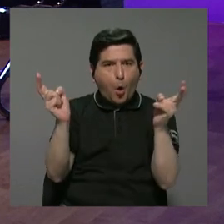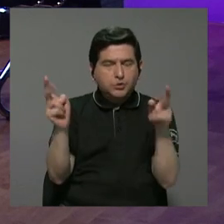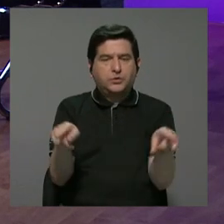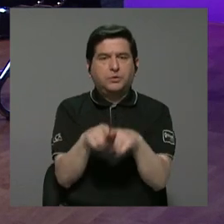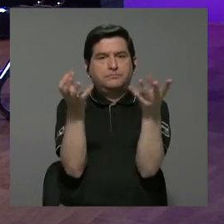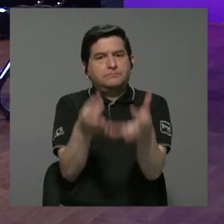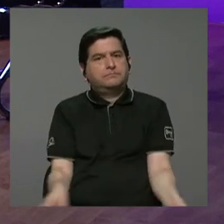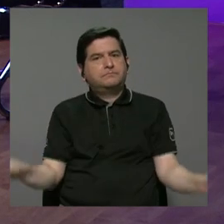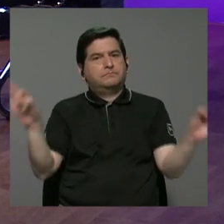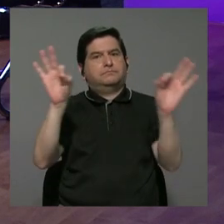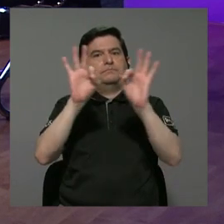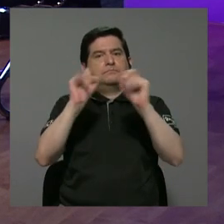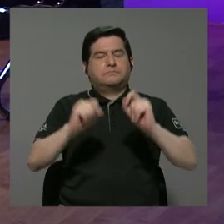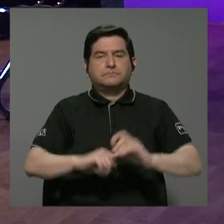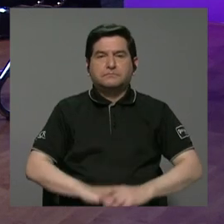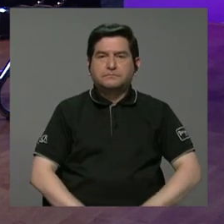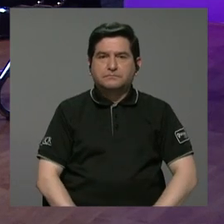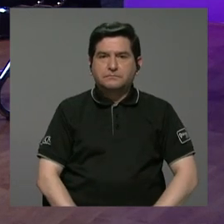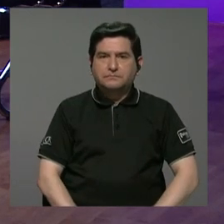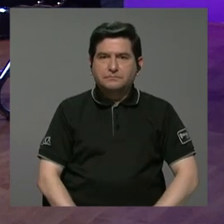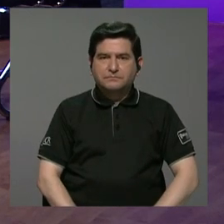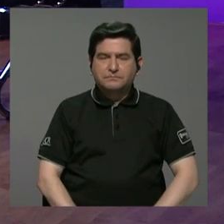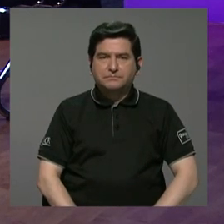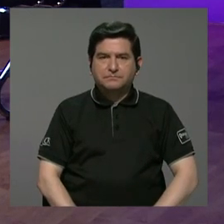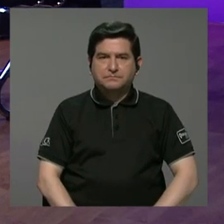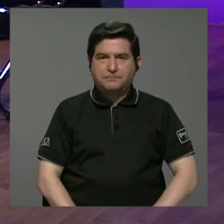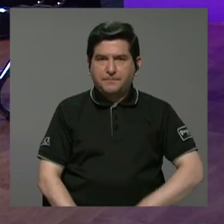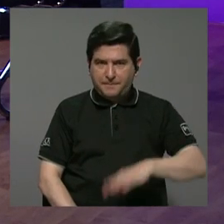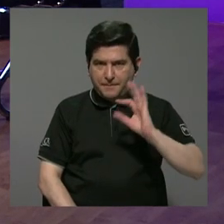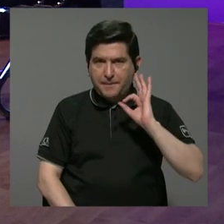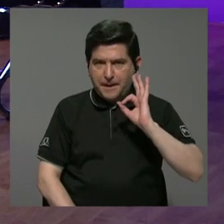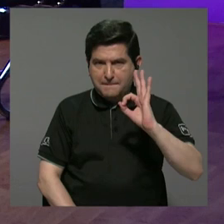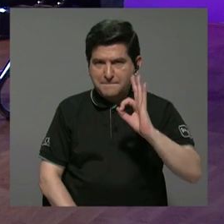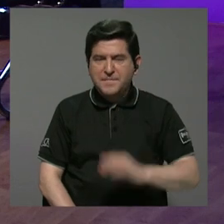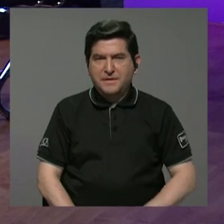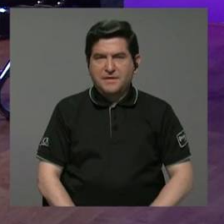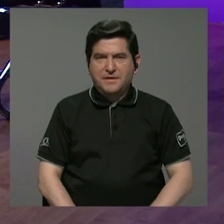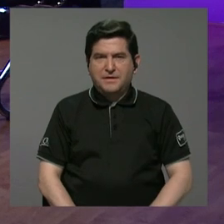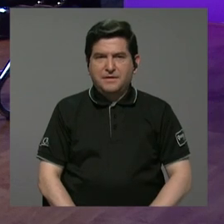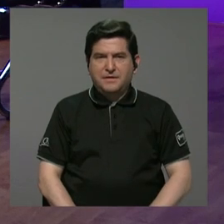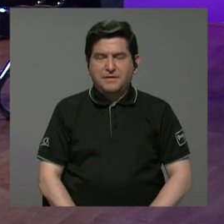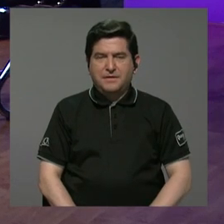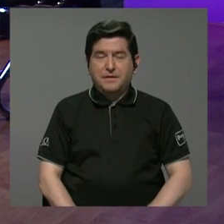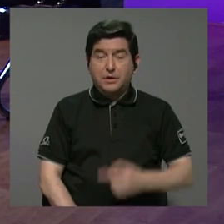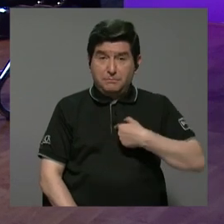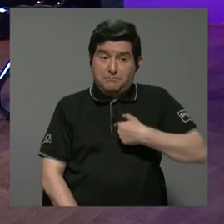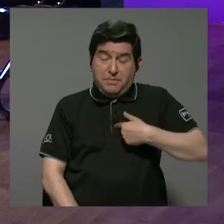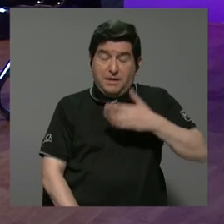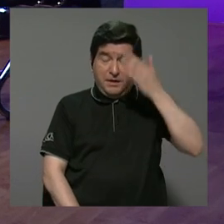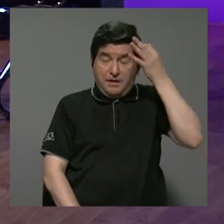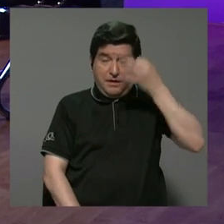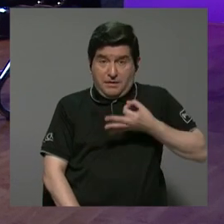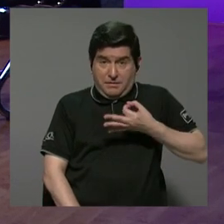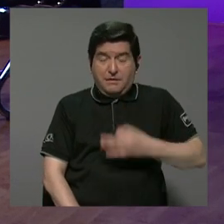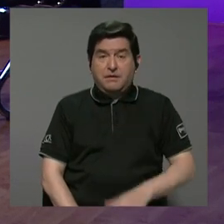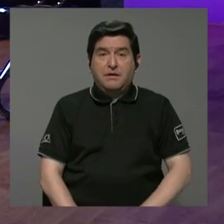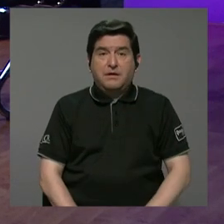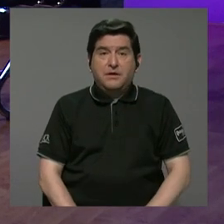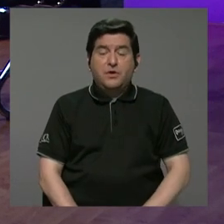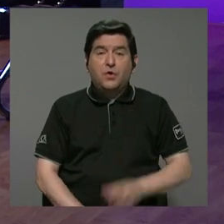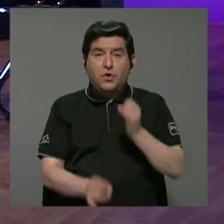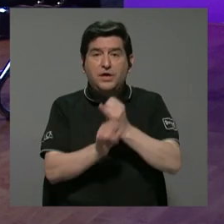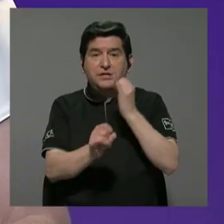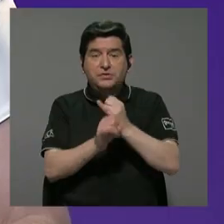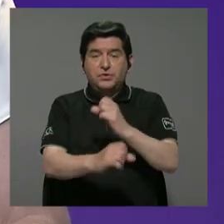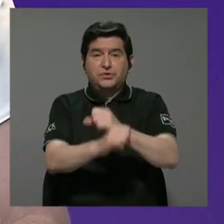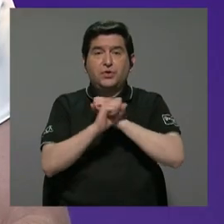es importante es, hay una arremetida, digamos, desde mi punto de vista, contra las instituciones